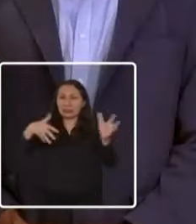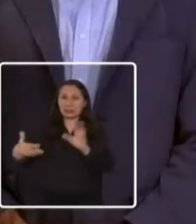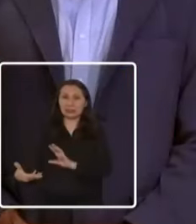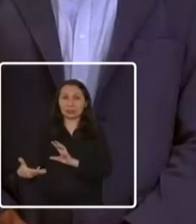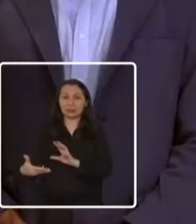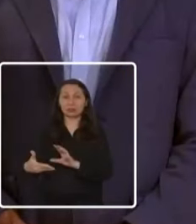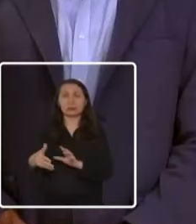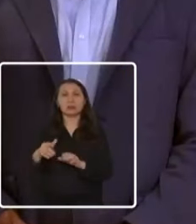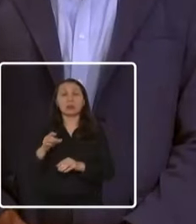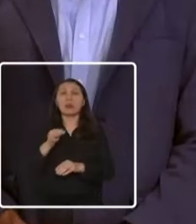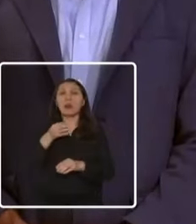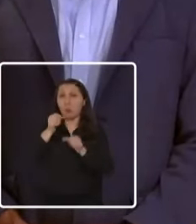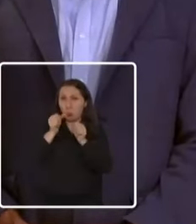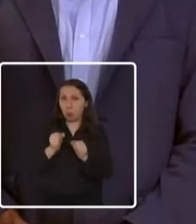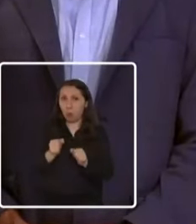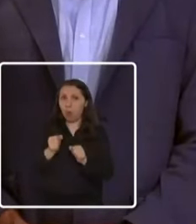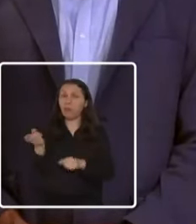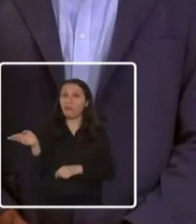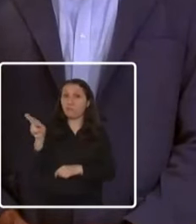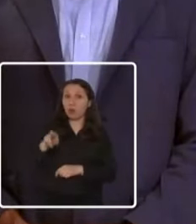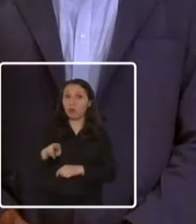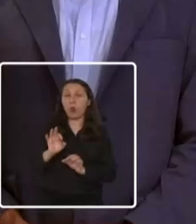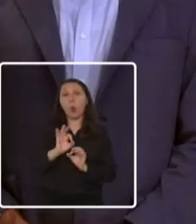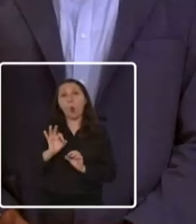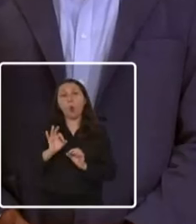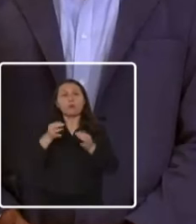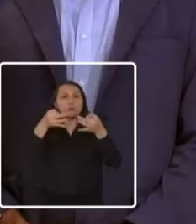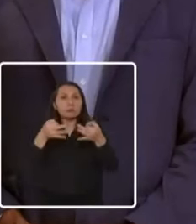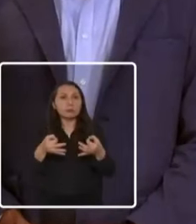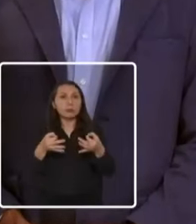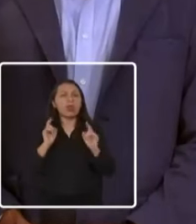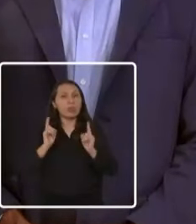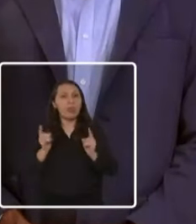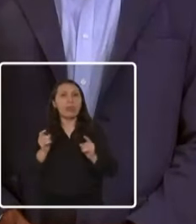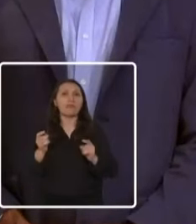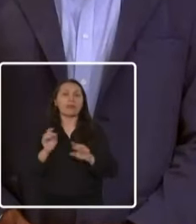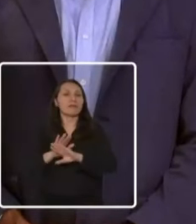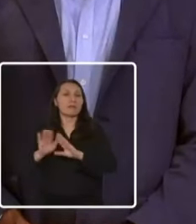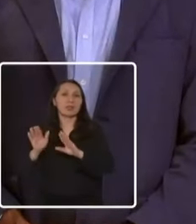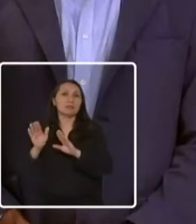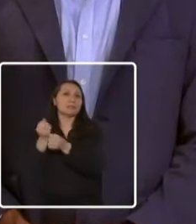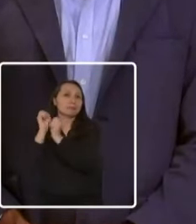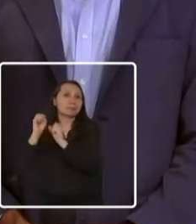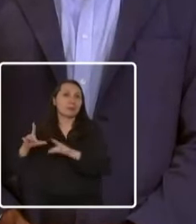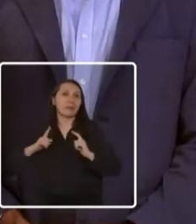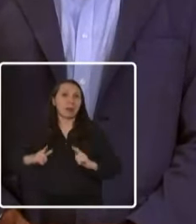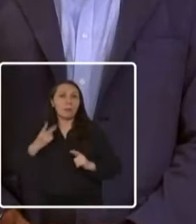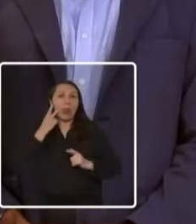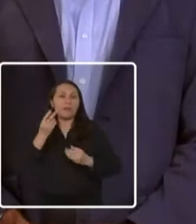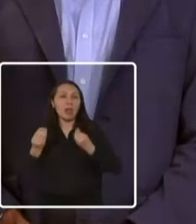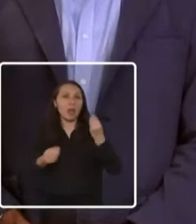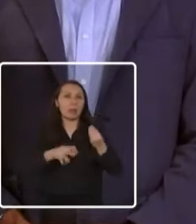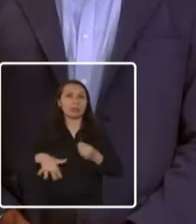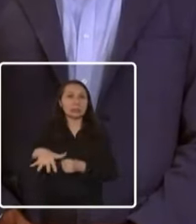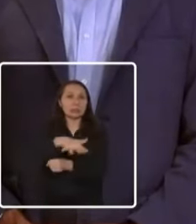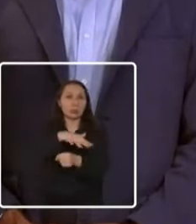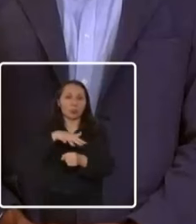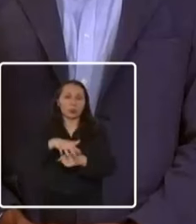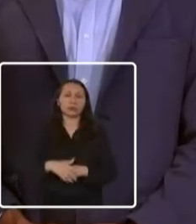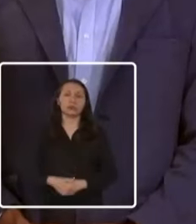catástrofe? ¿Se tiene estipulado que puedan retornar o que se establezcan ya en terreno debido a la envergadura de lo que estamos viviendo?